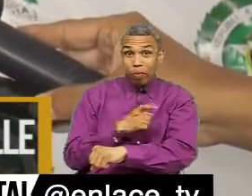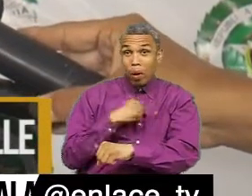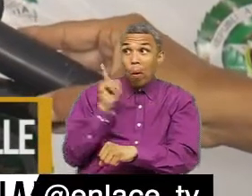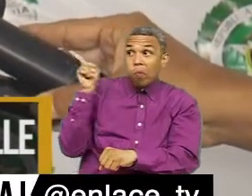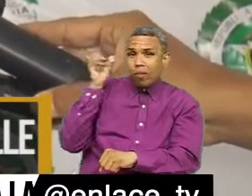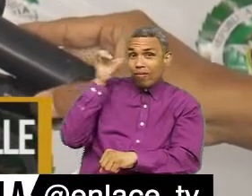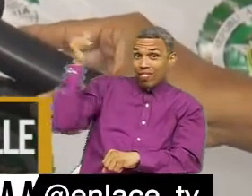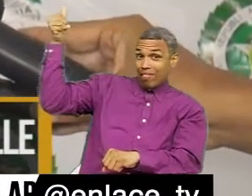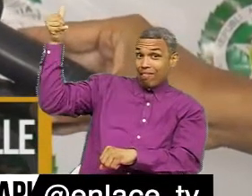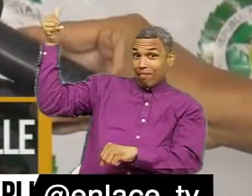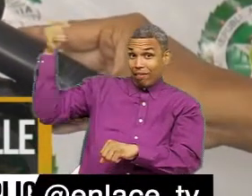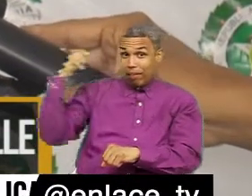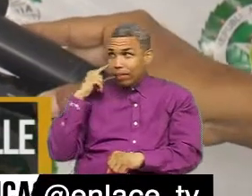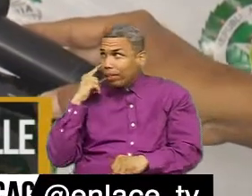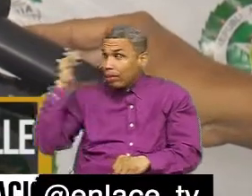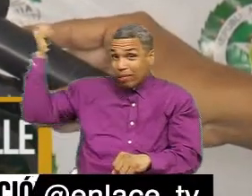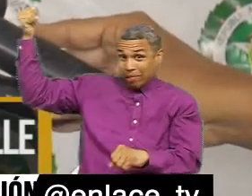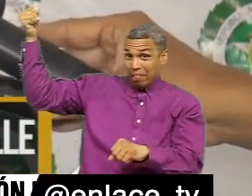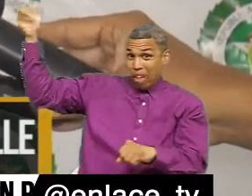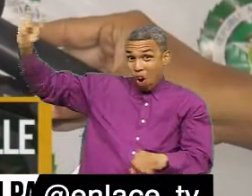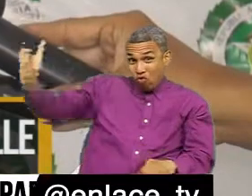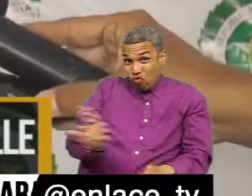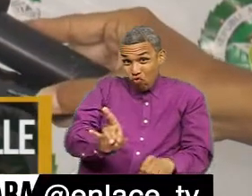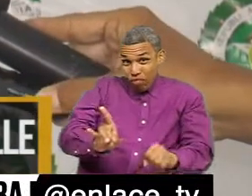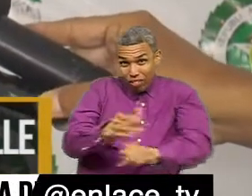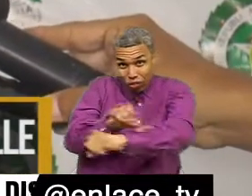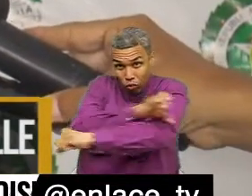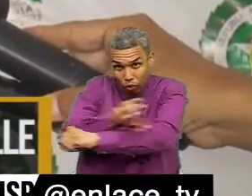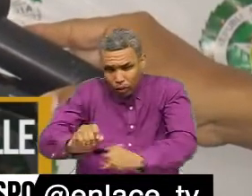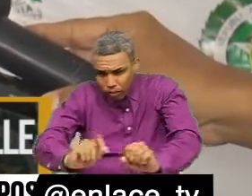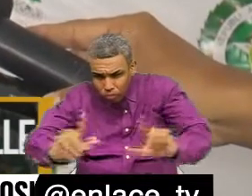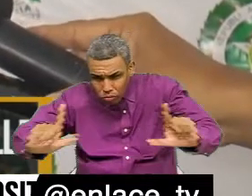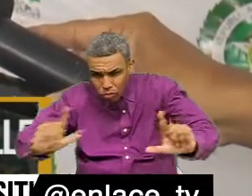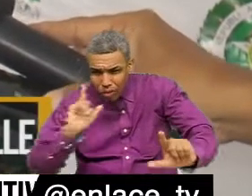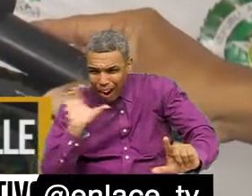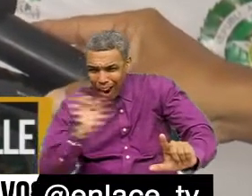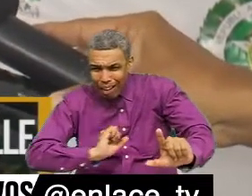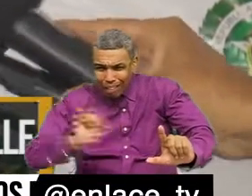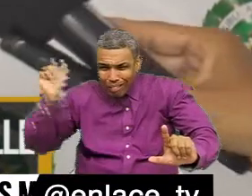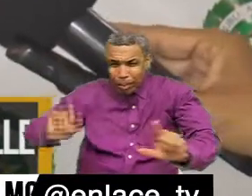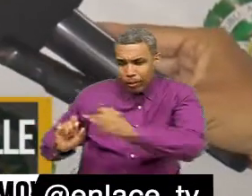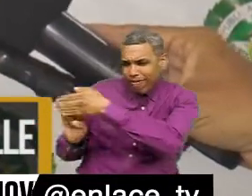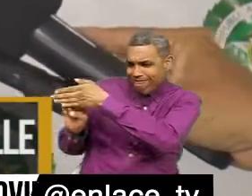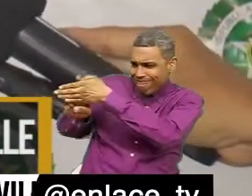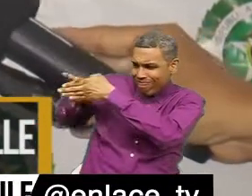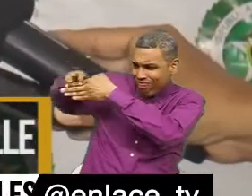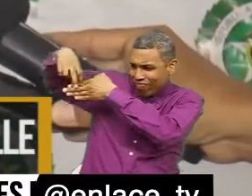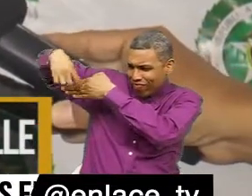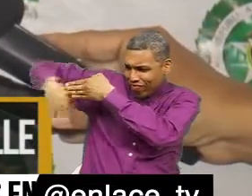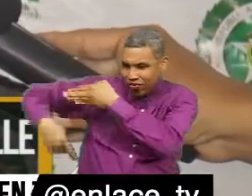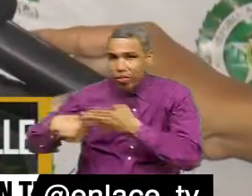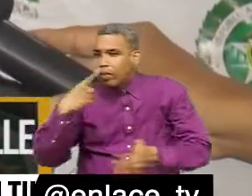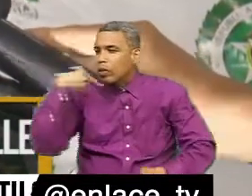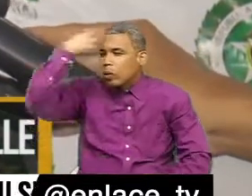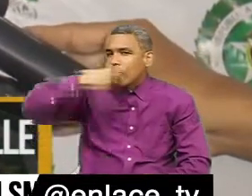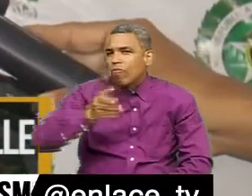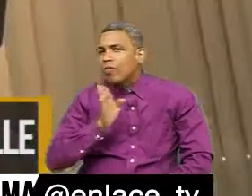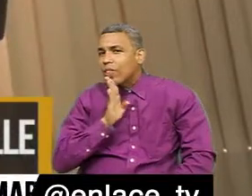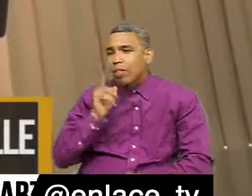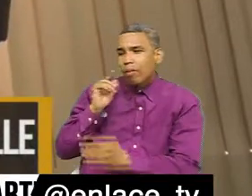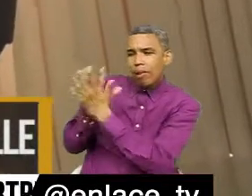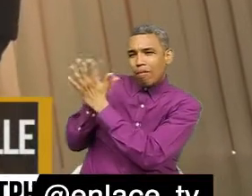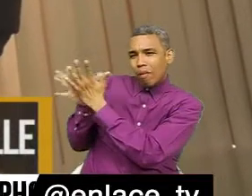hicimos la respectiva denuncia e inmediatamente ellos hallaron el computador. Fueron muy eficaces, eficientes,